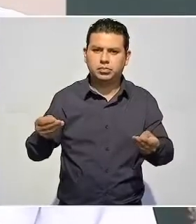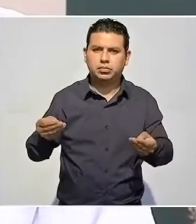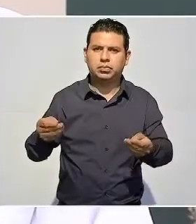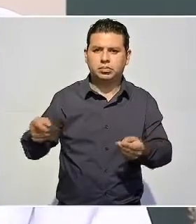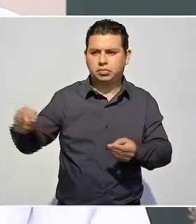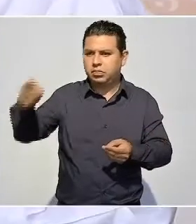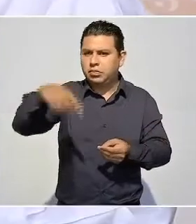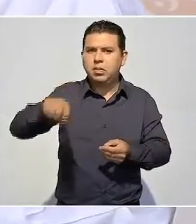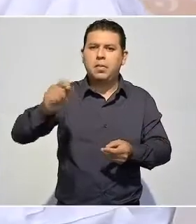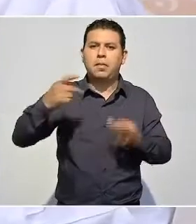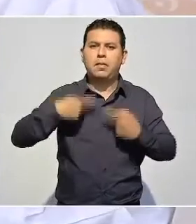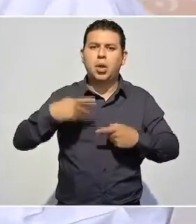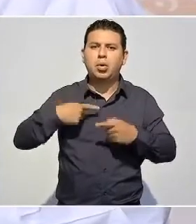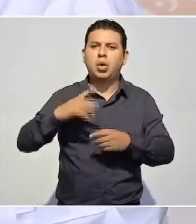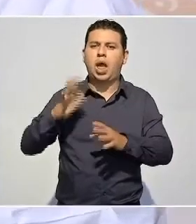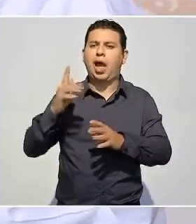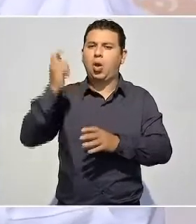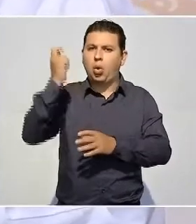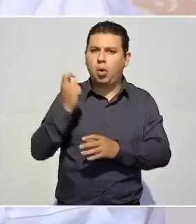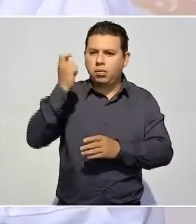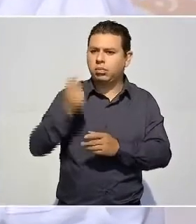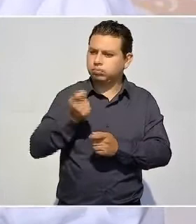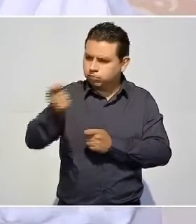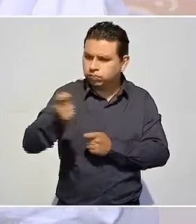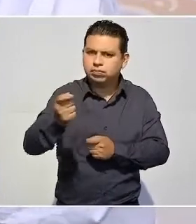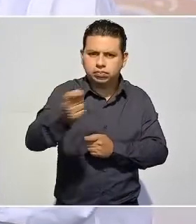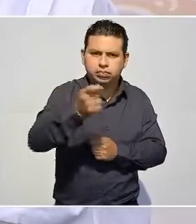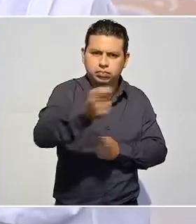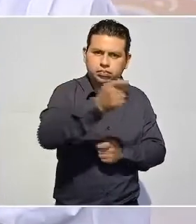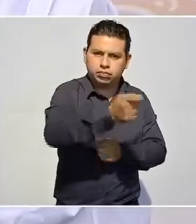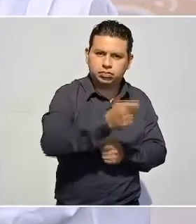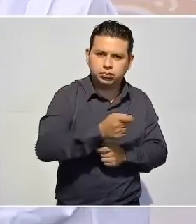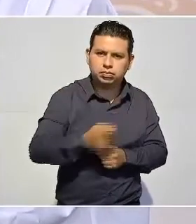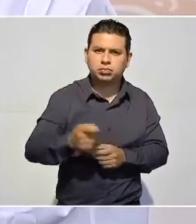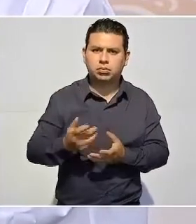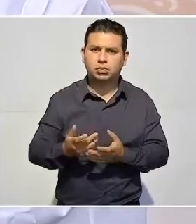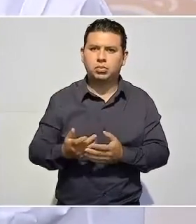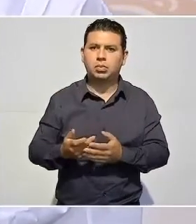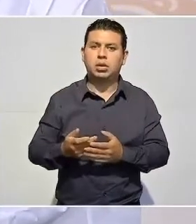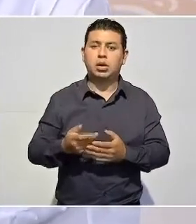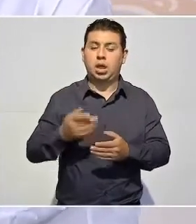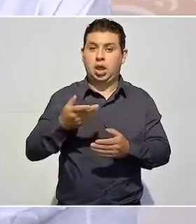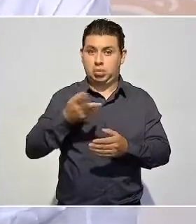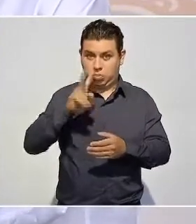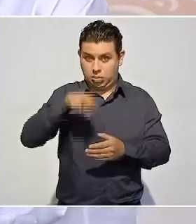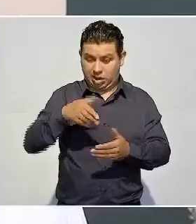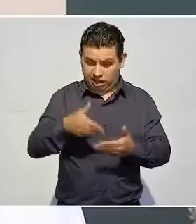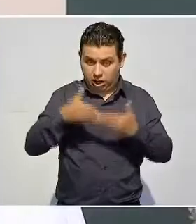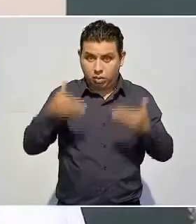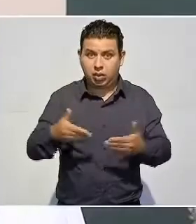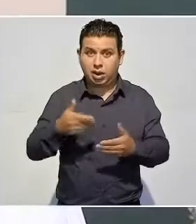pensiones. En esta nueva etapa en que el salario mínimo ha crecido